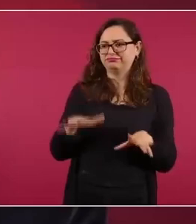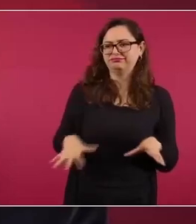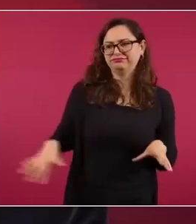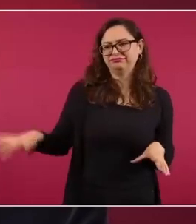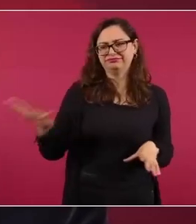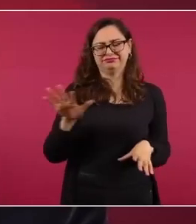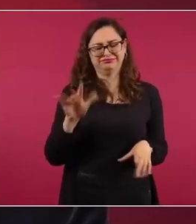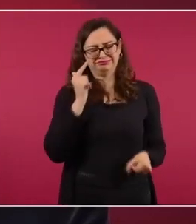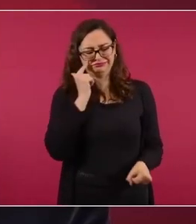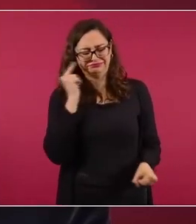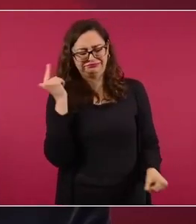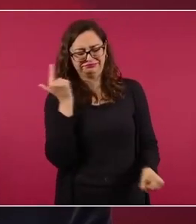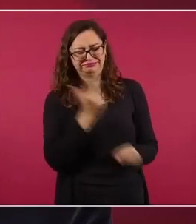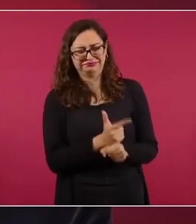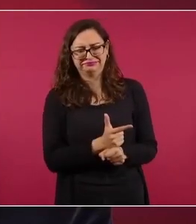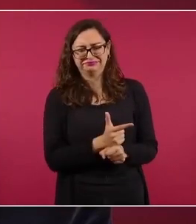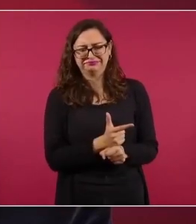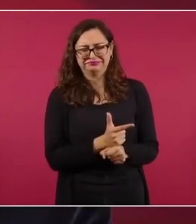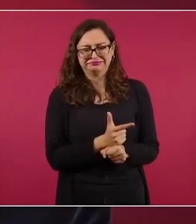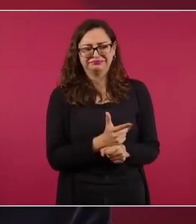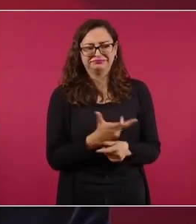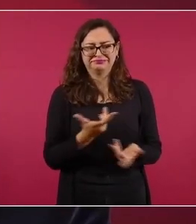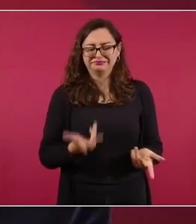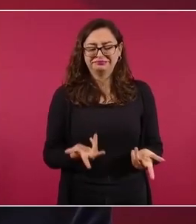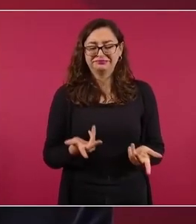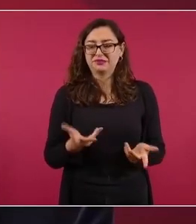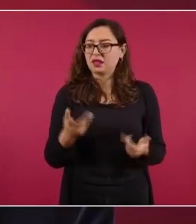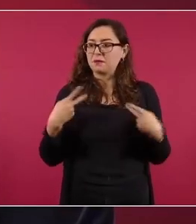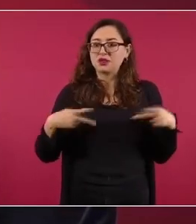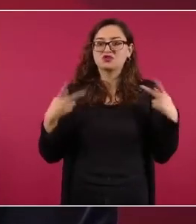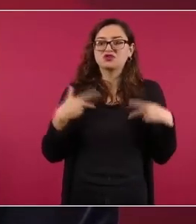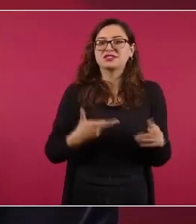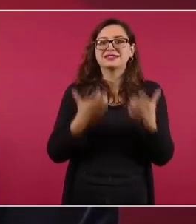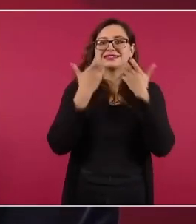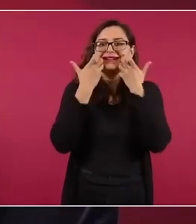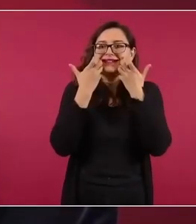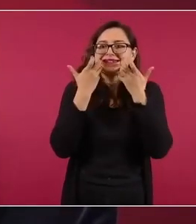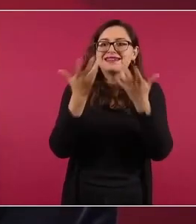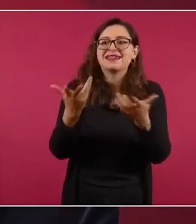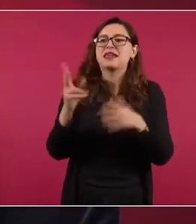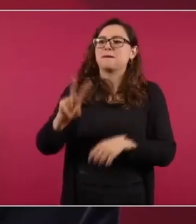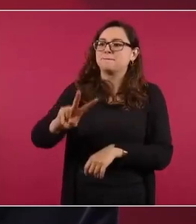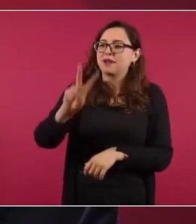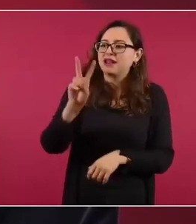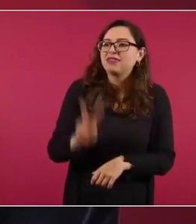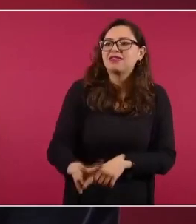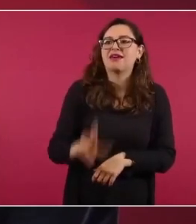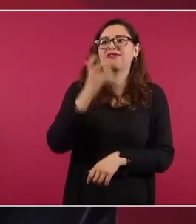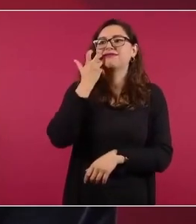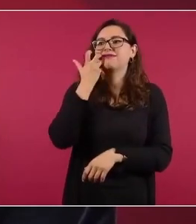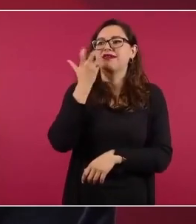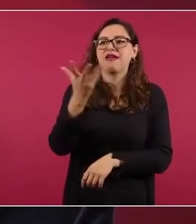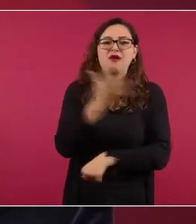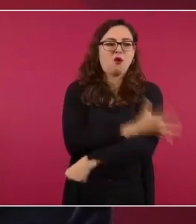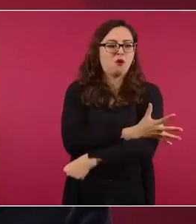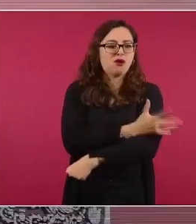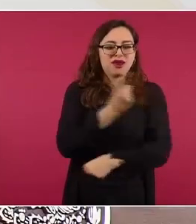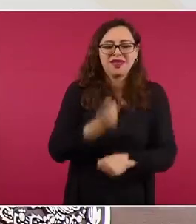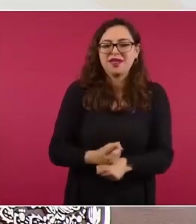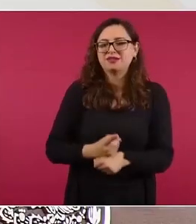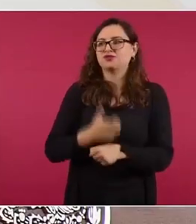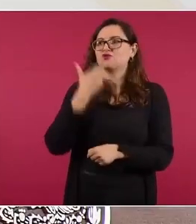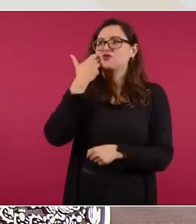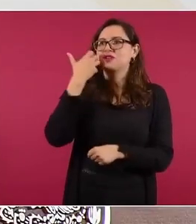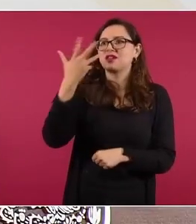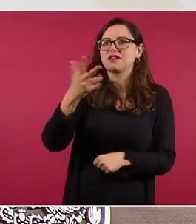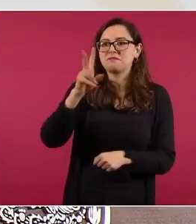tiempos de autenticidad, de búsqueda de la verdad,